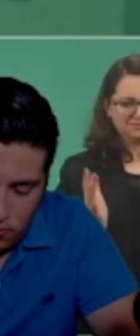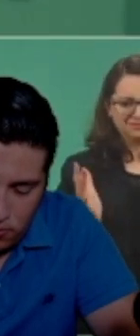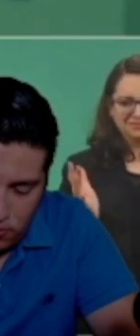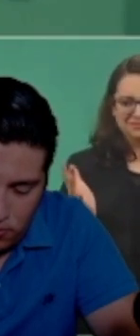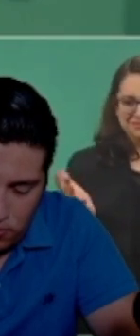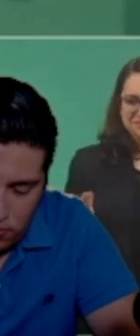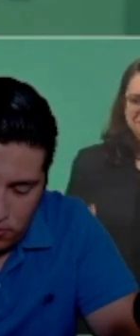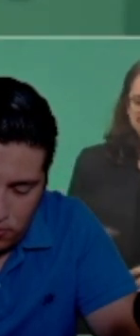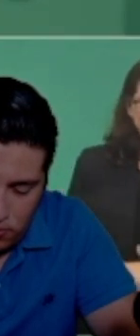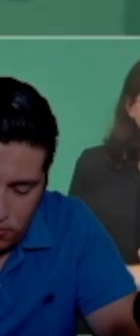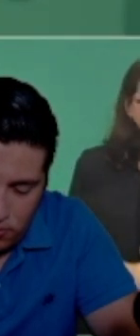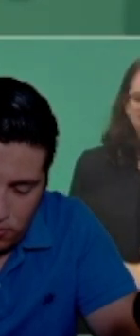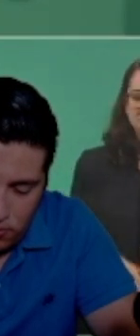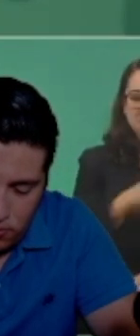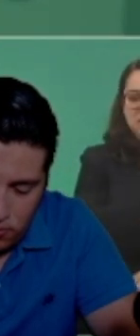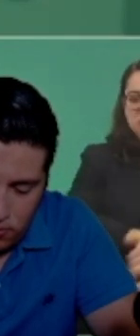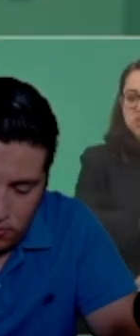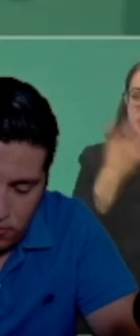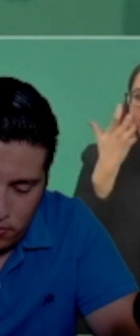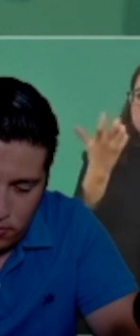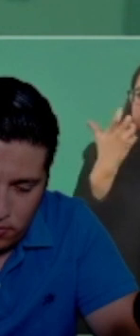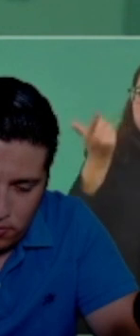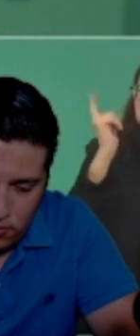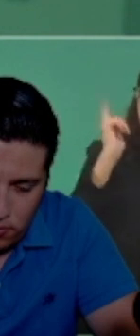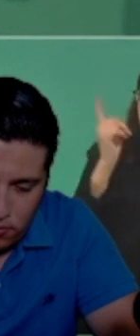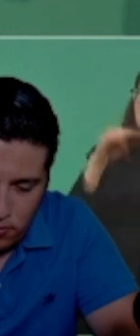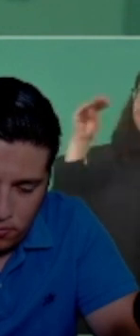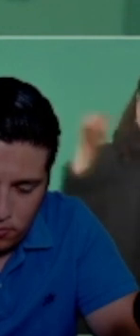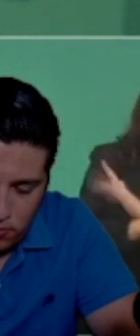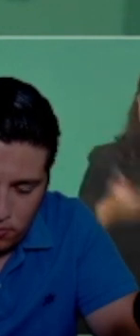deseosos de que haya tragedia, de que nos vaya mal.